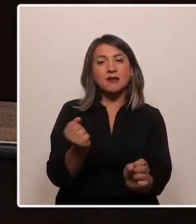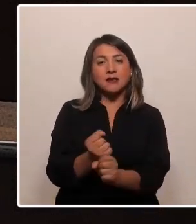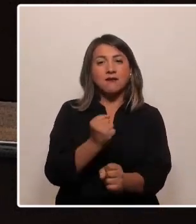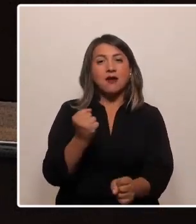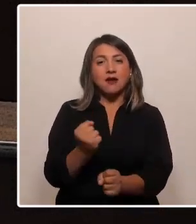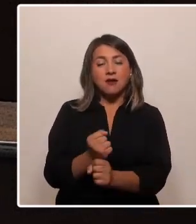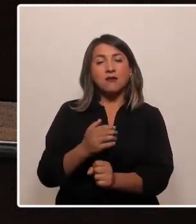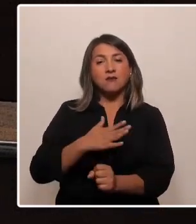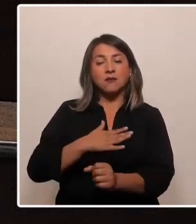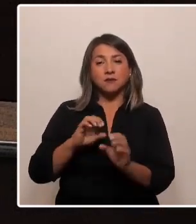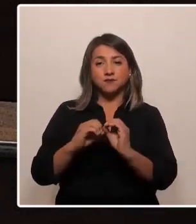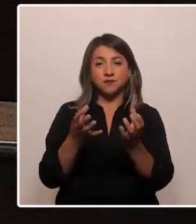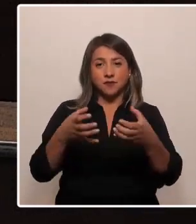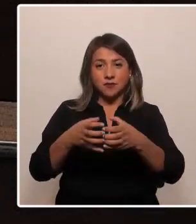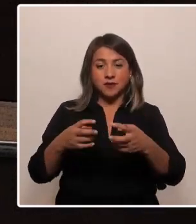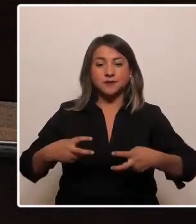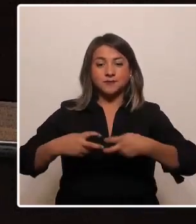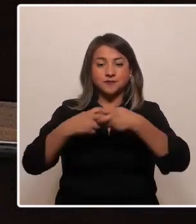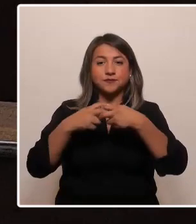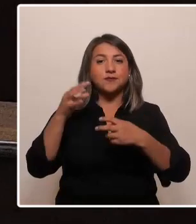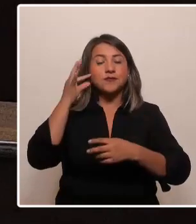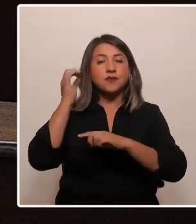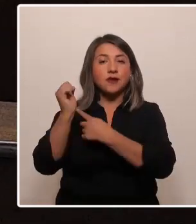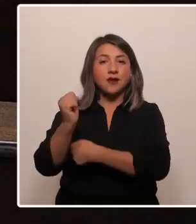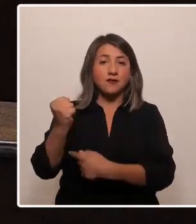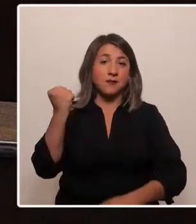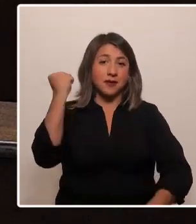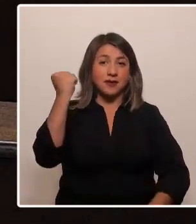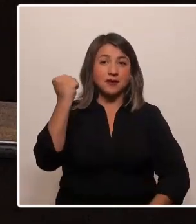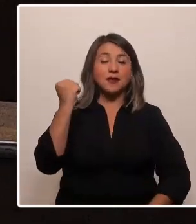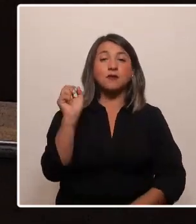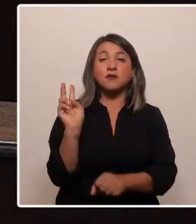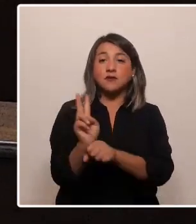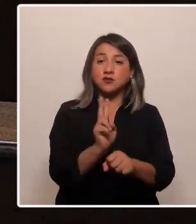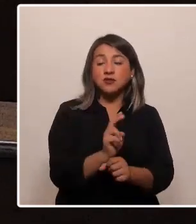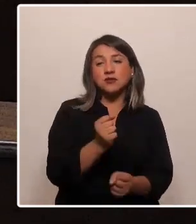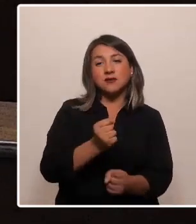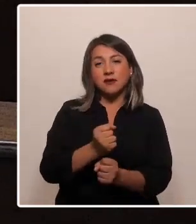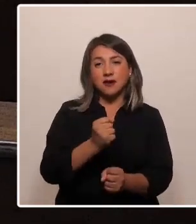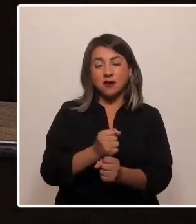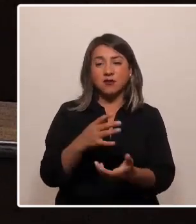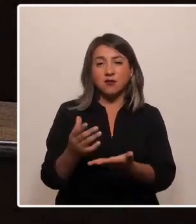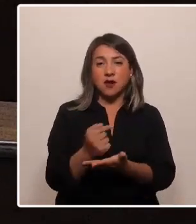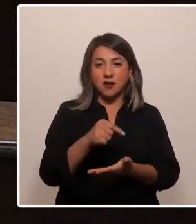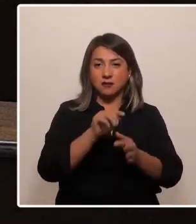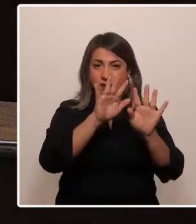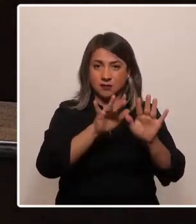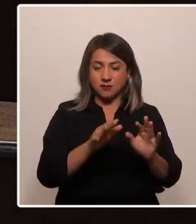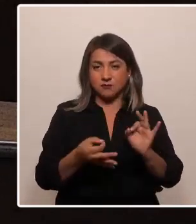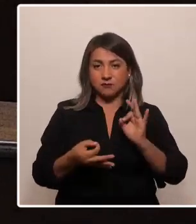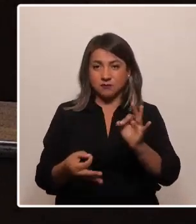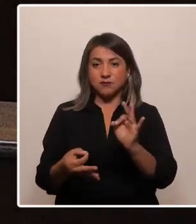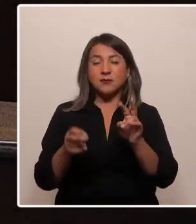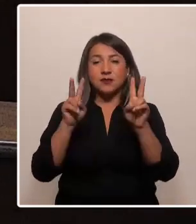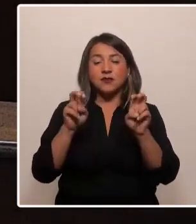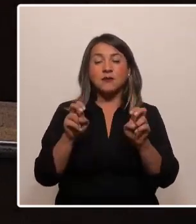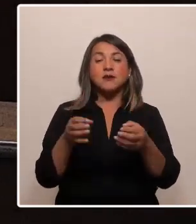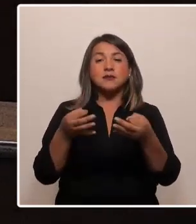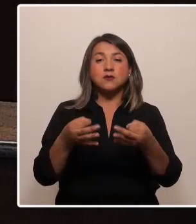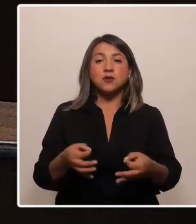nuestras organizaciones sindicales, feministas y académicas que trabajaron para llegar a este texto. Respecto a la seguridad